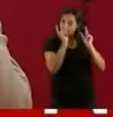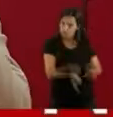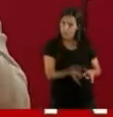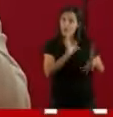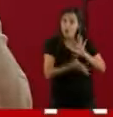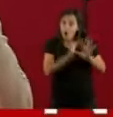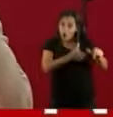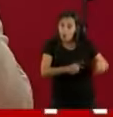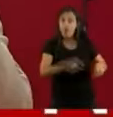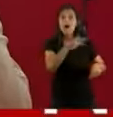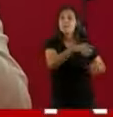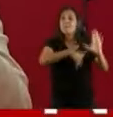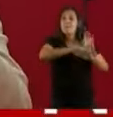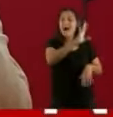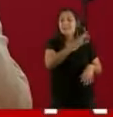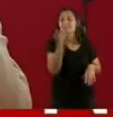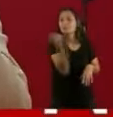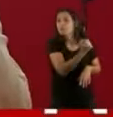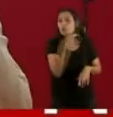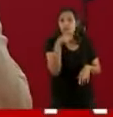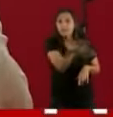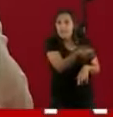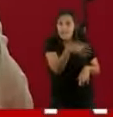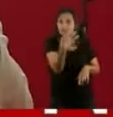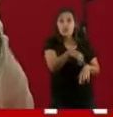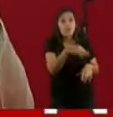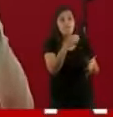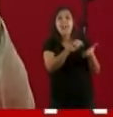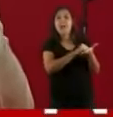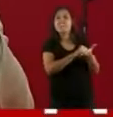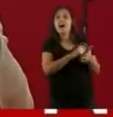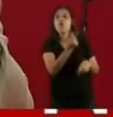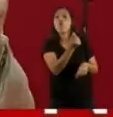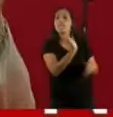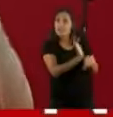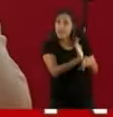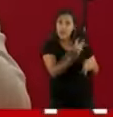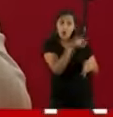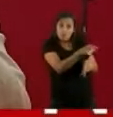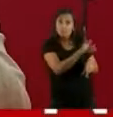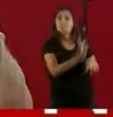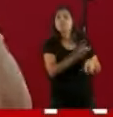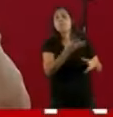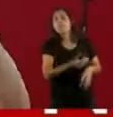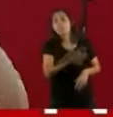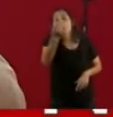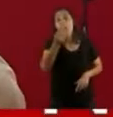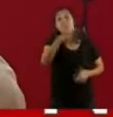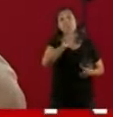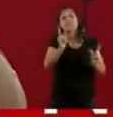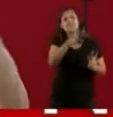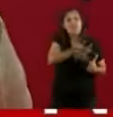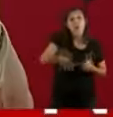más oculto de los delitos, el lavado de dinero, que muchas veces no está en los